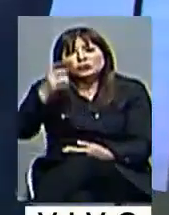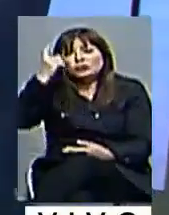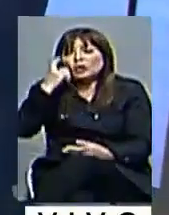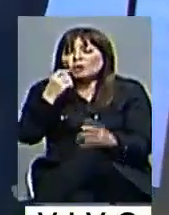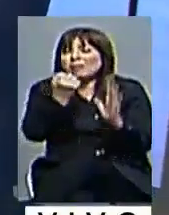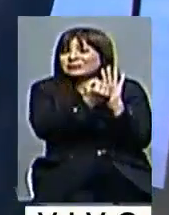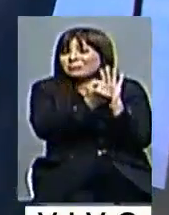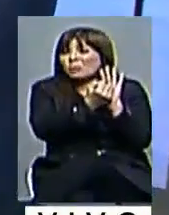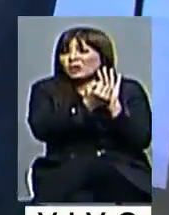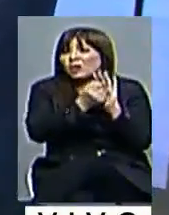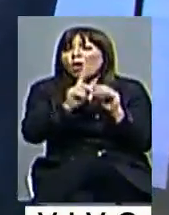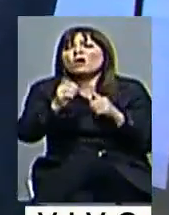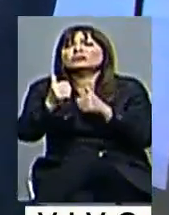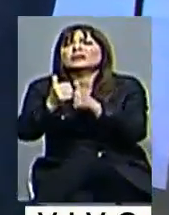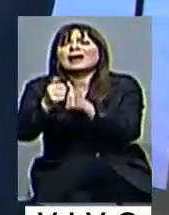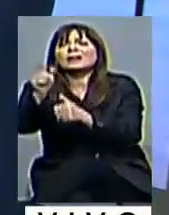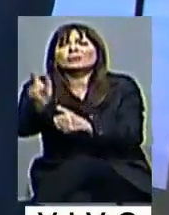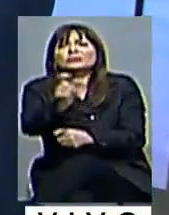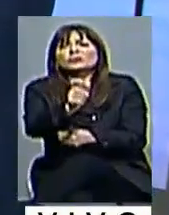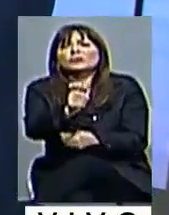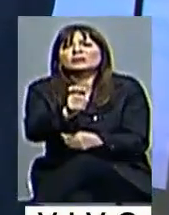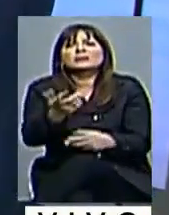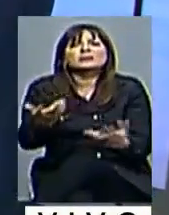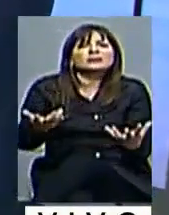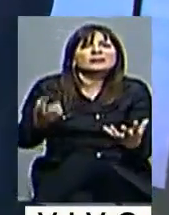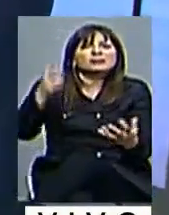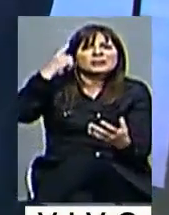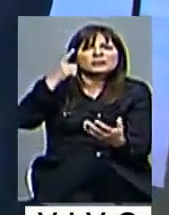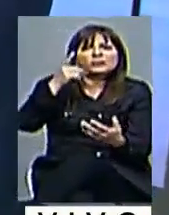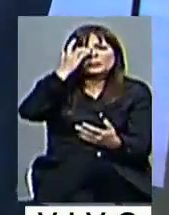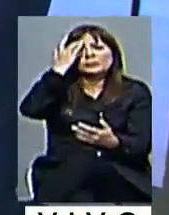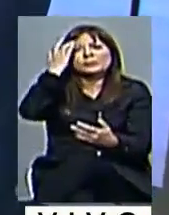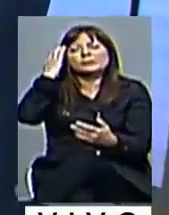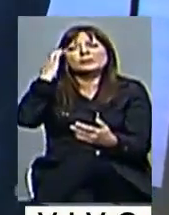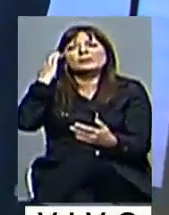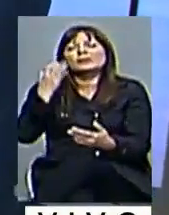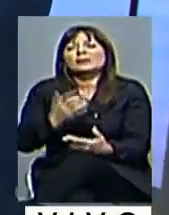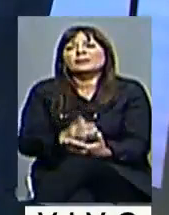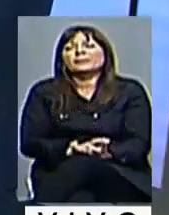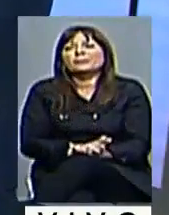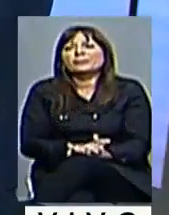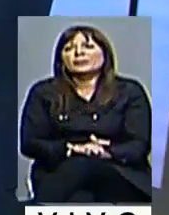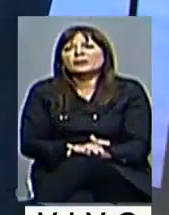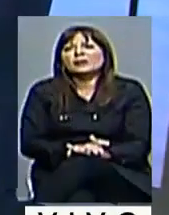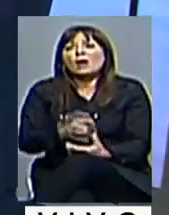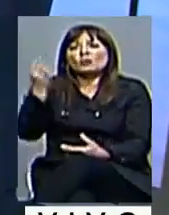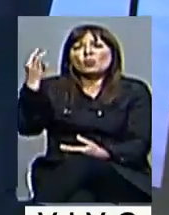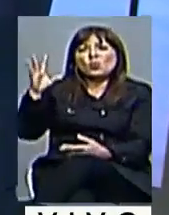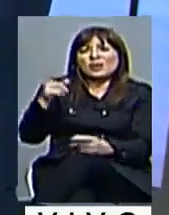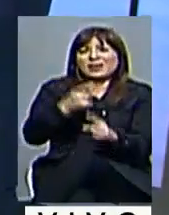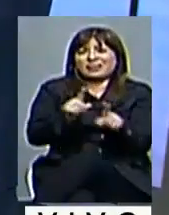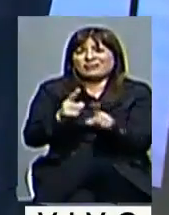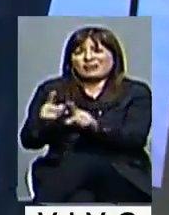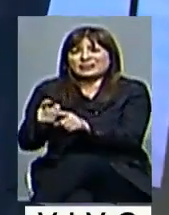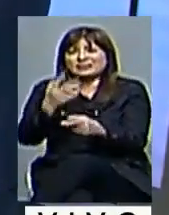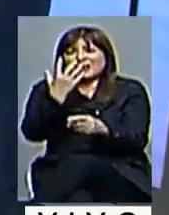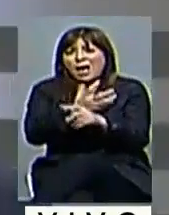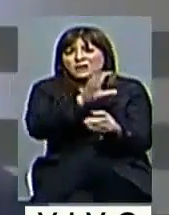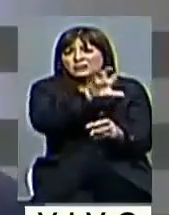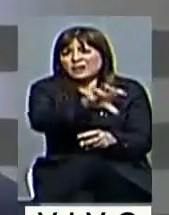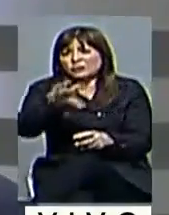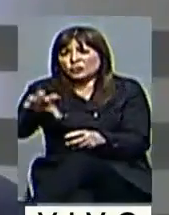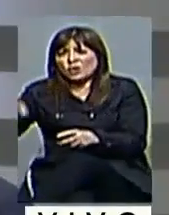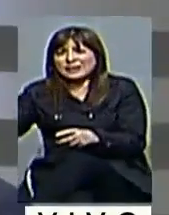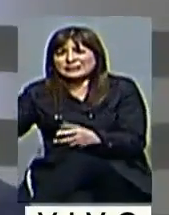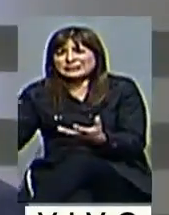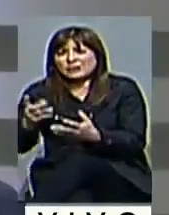simbólico que algo cercano a la gente. Entonces, en ese aspecto, la única diferencia que podría haber entre sectores, incluso al